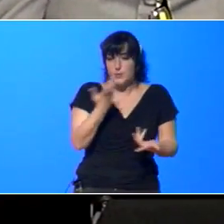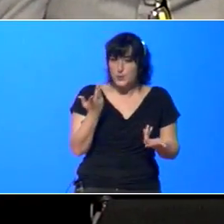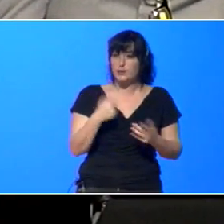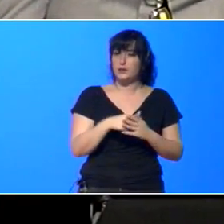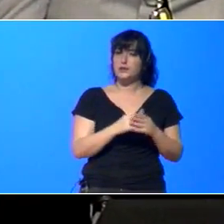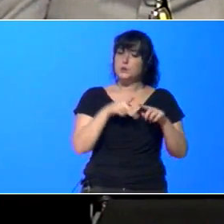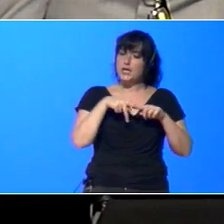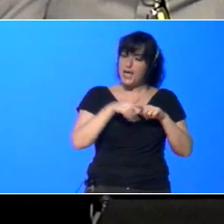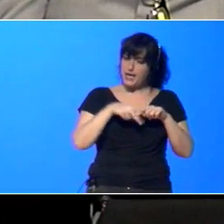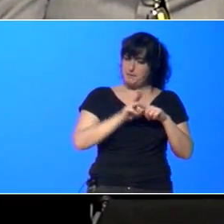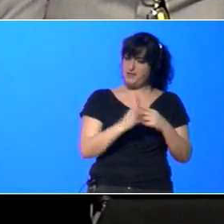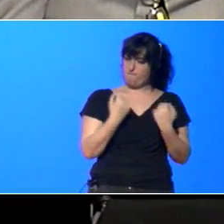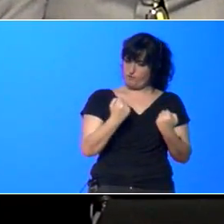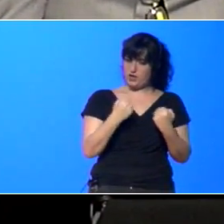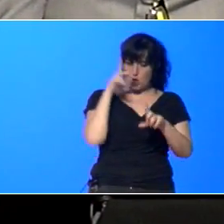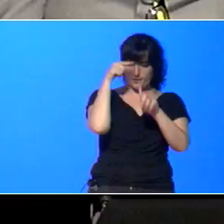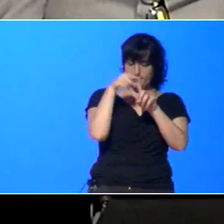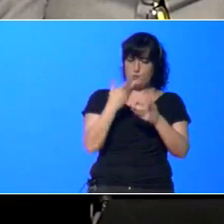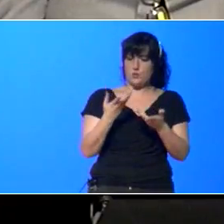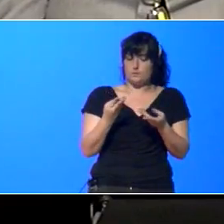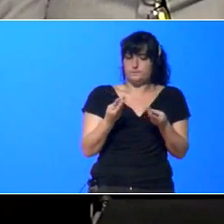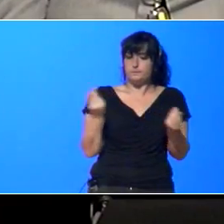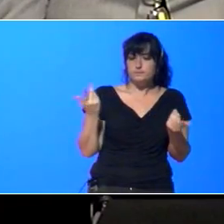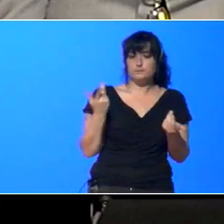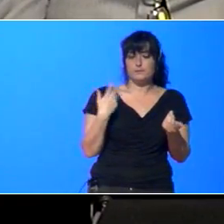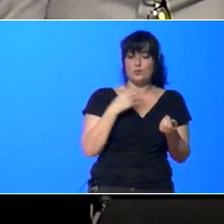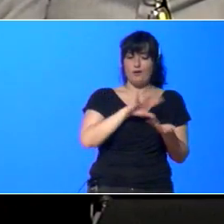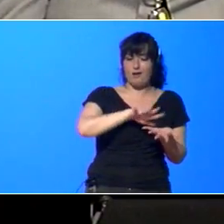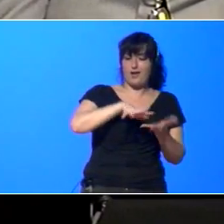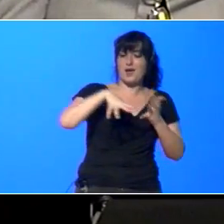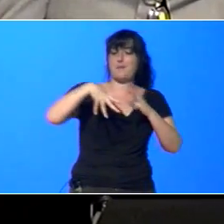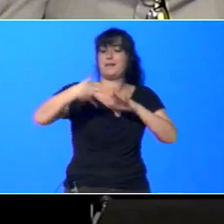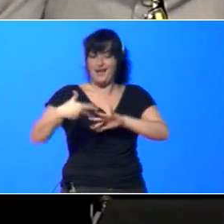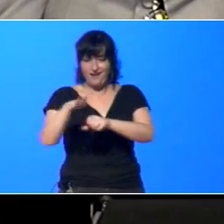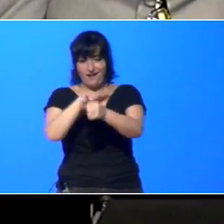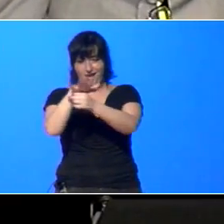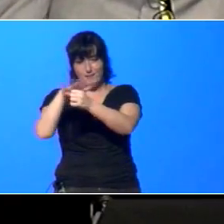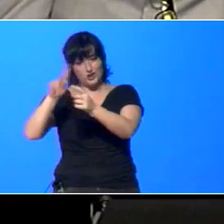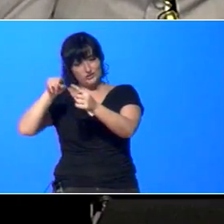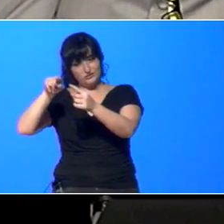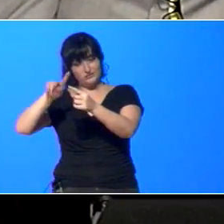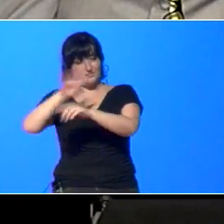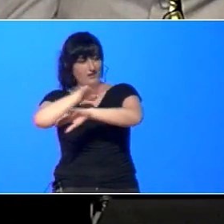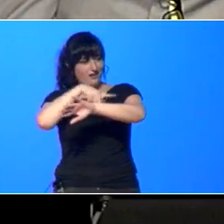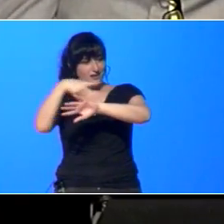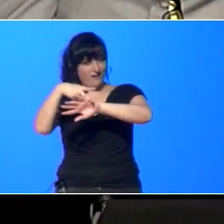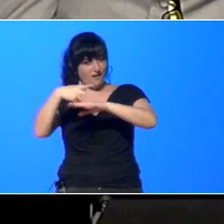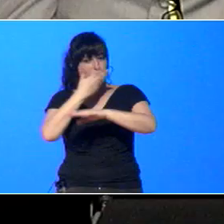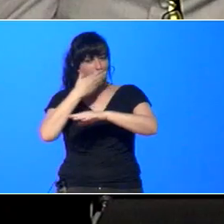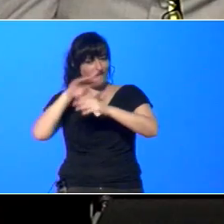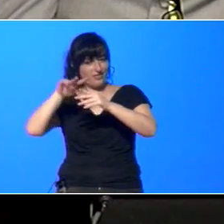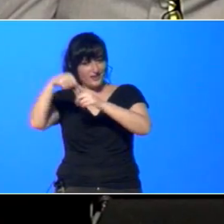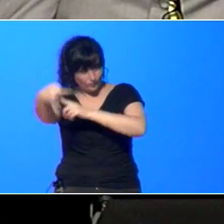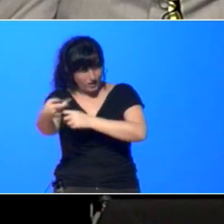hacer una transferencia, ¿no?, a ámbitos que se generan después del horario escolar, ¿no?, para